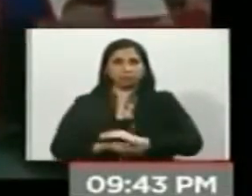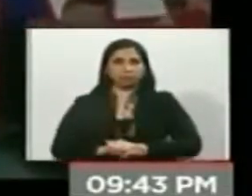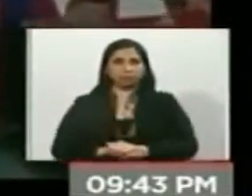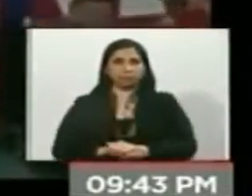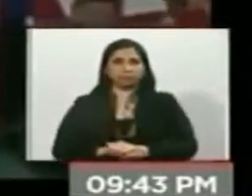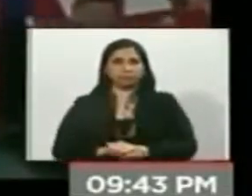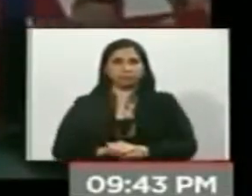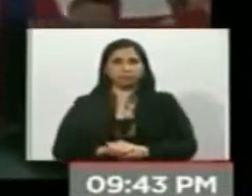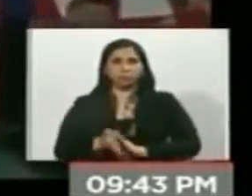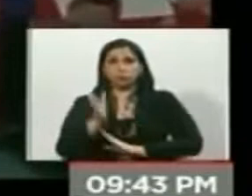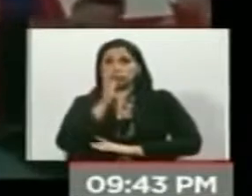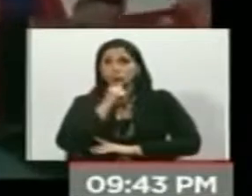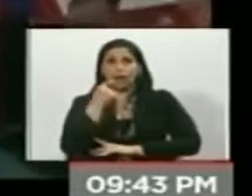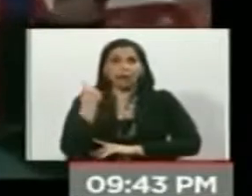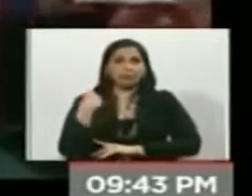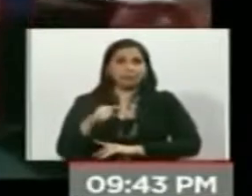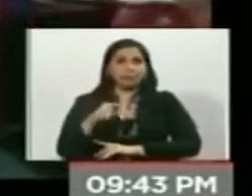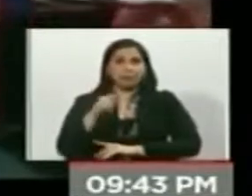no tiene que ver solo